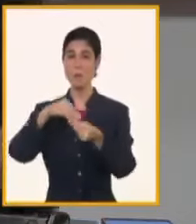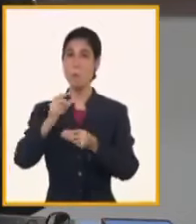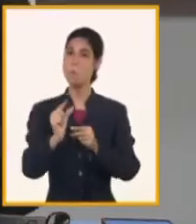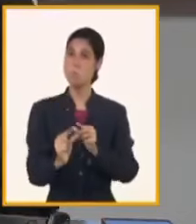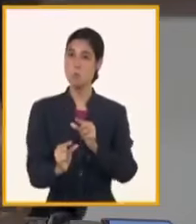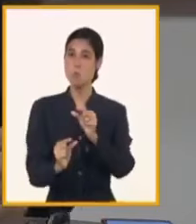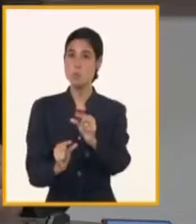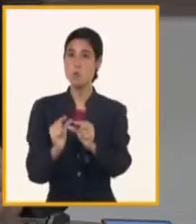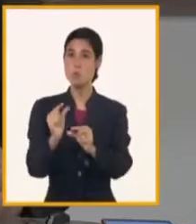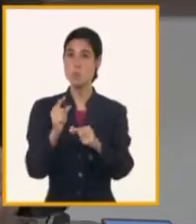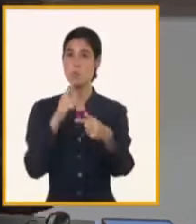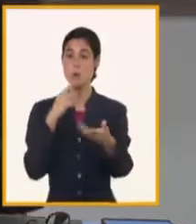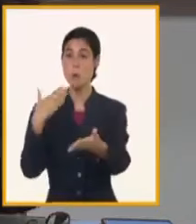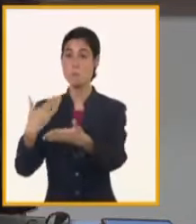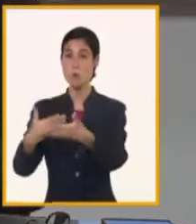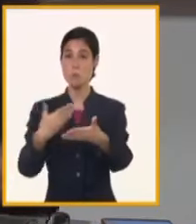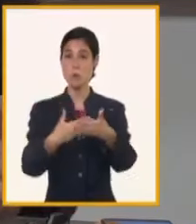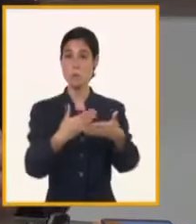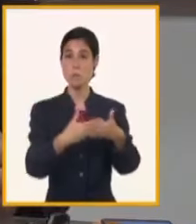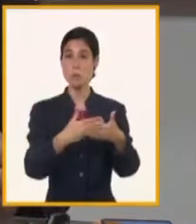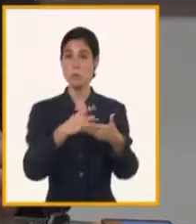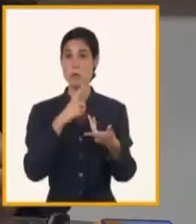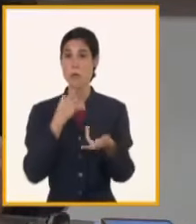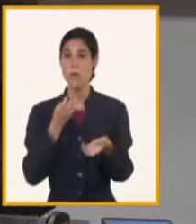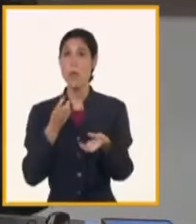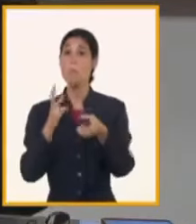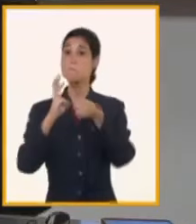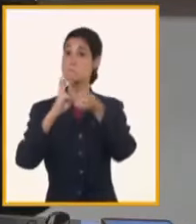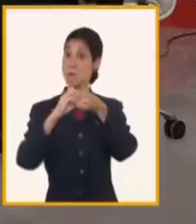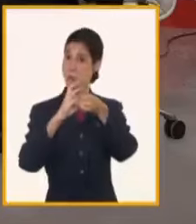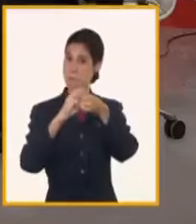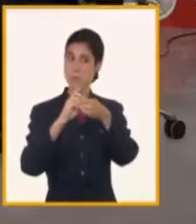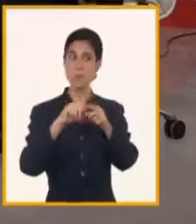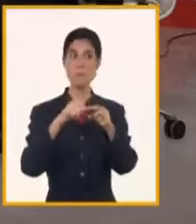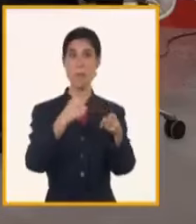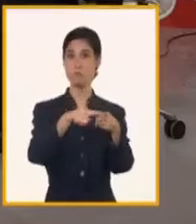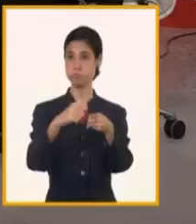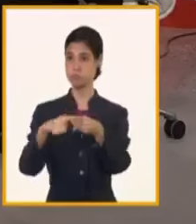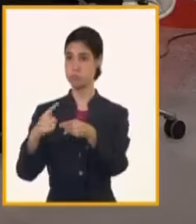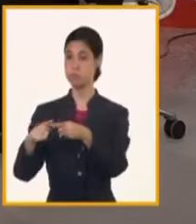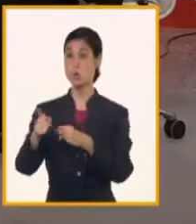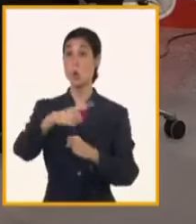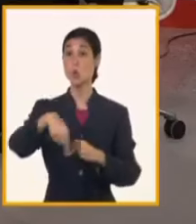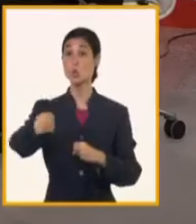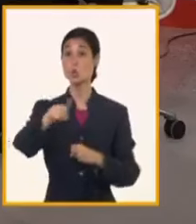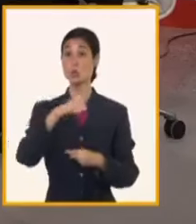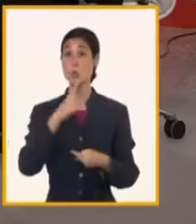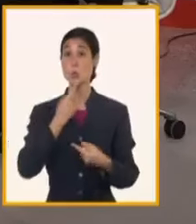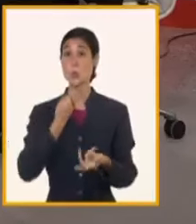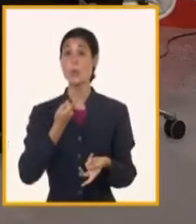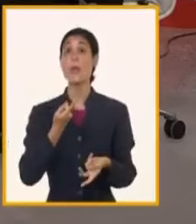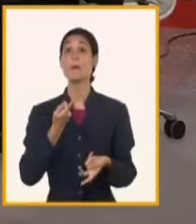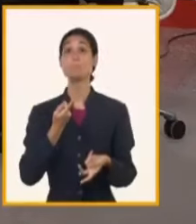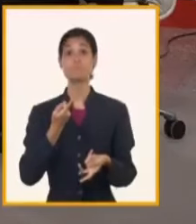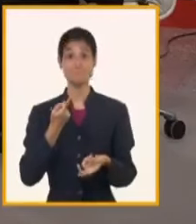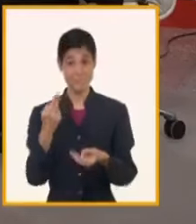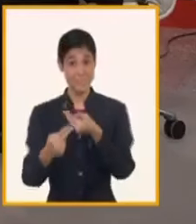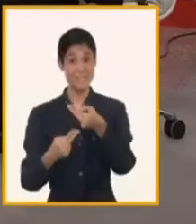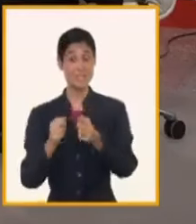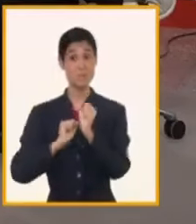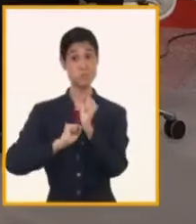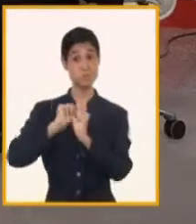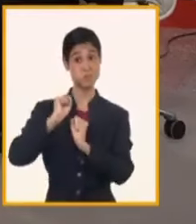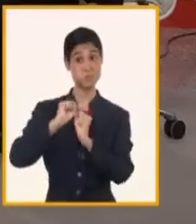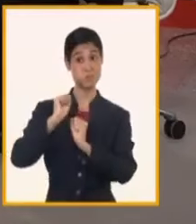bugal gentee dice las pymes que los cuentapropistas eso es un sector que consume de manera importante que los